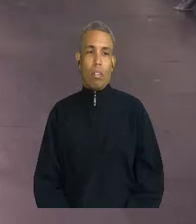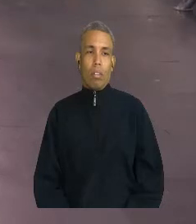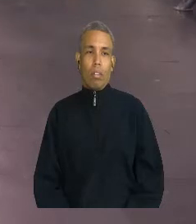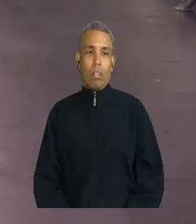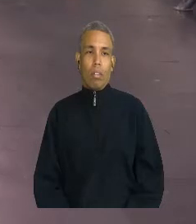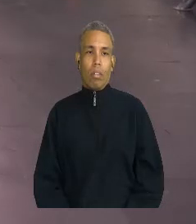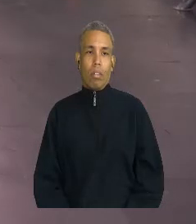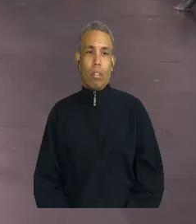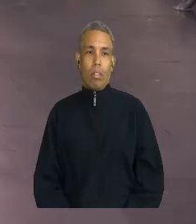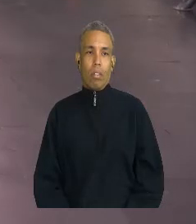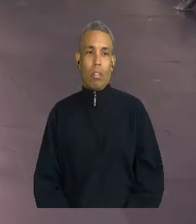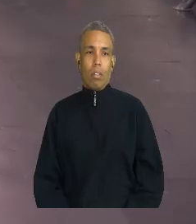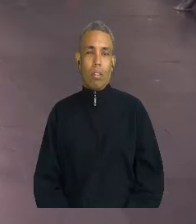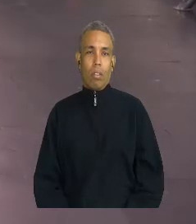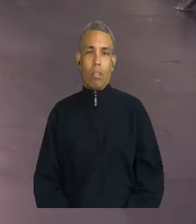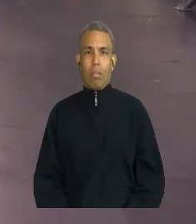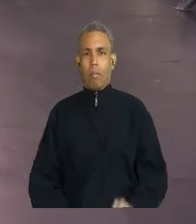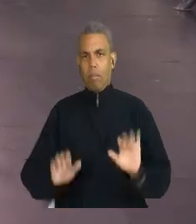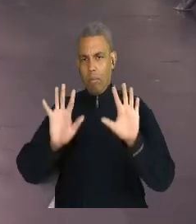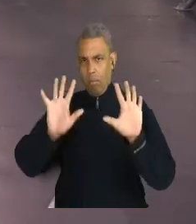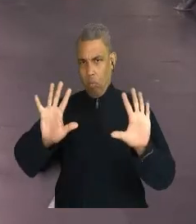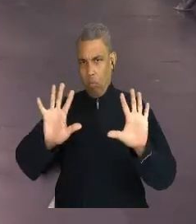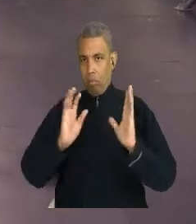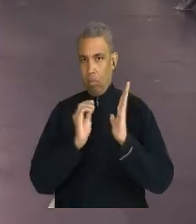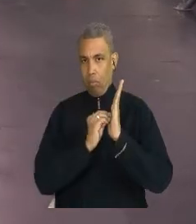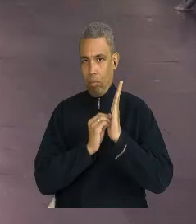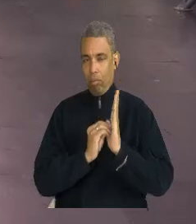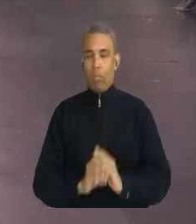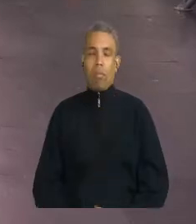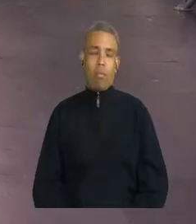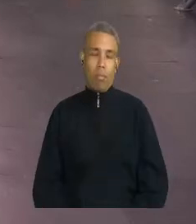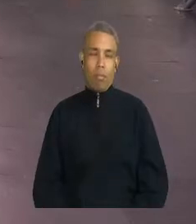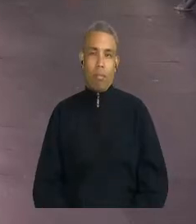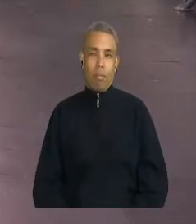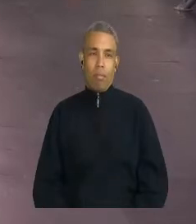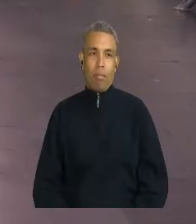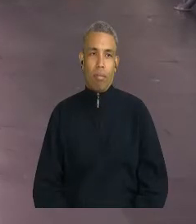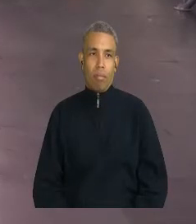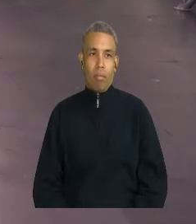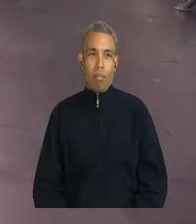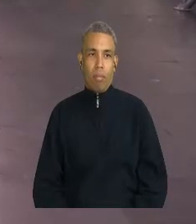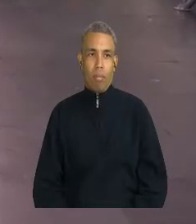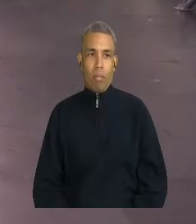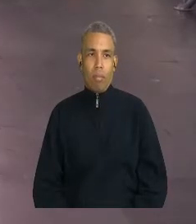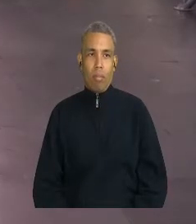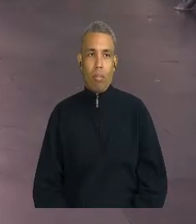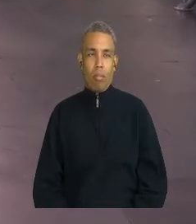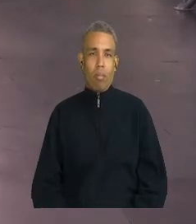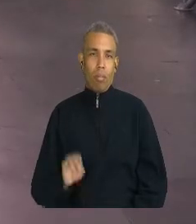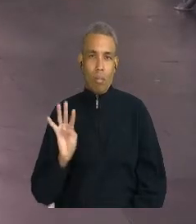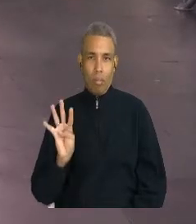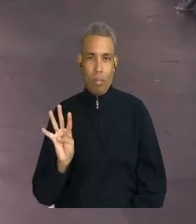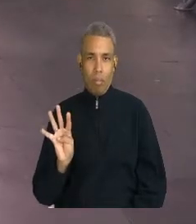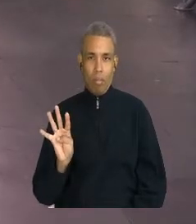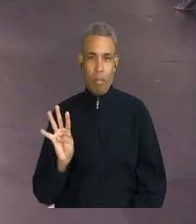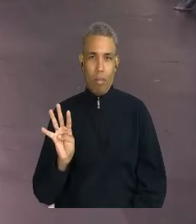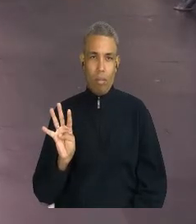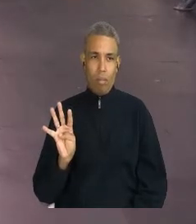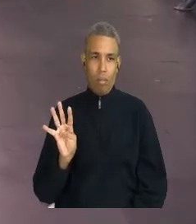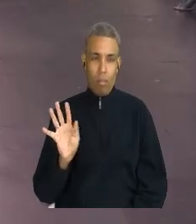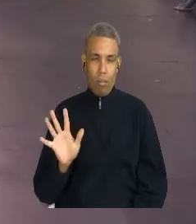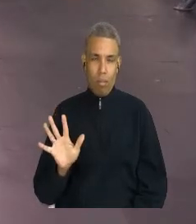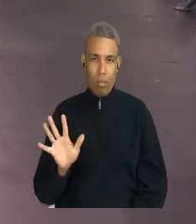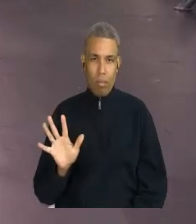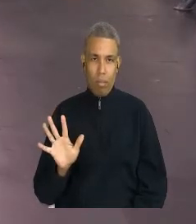prácticamente para arrancar una serie de menos a más. ¿Listo? Muy bien, 3, 4,